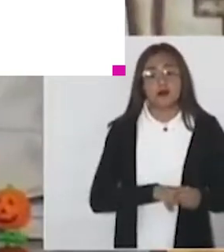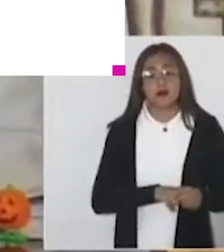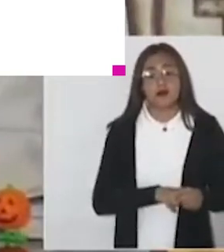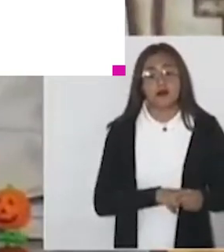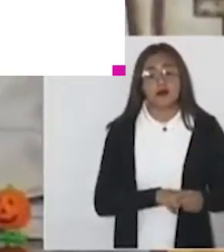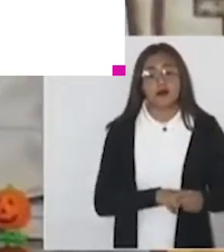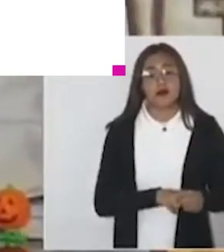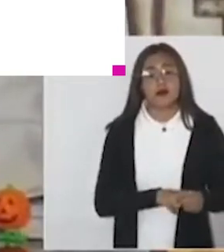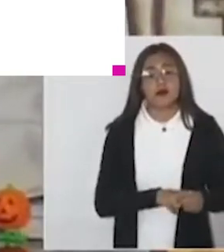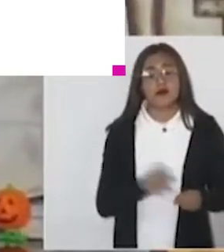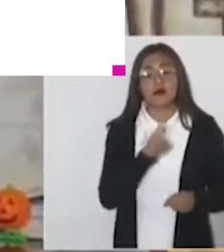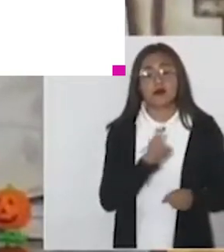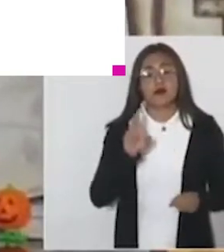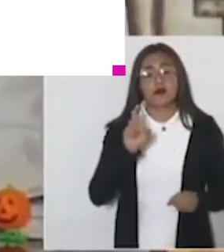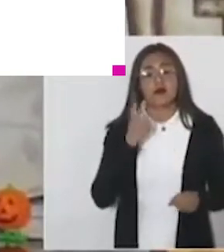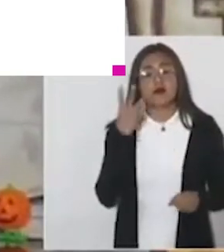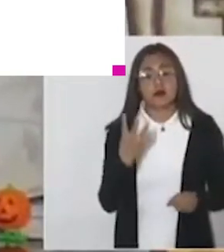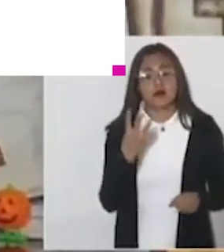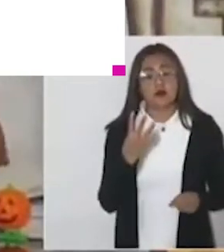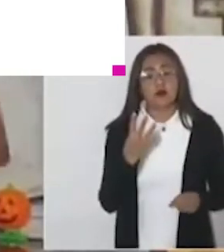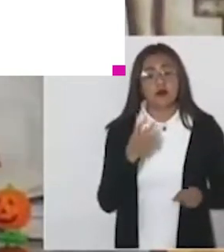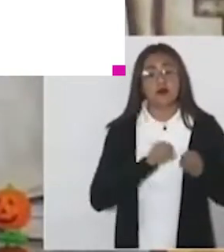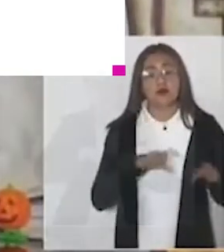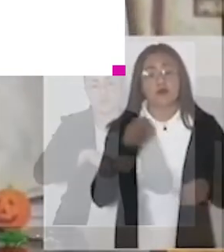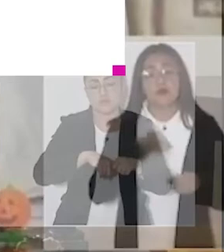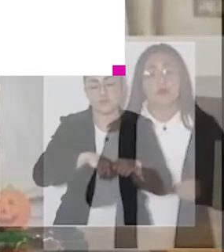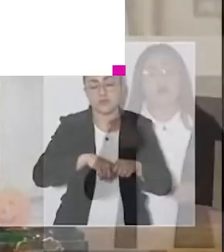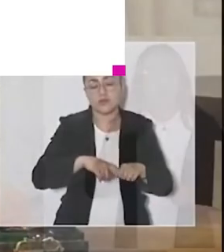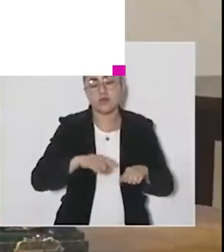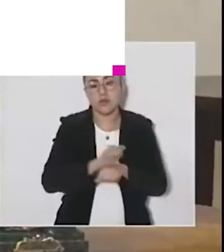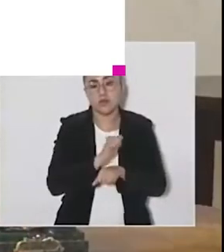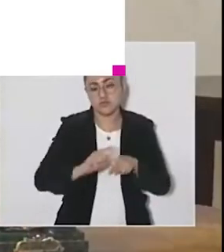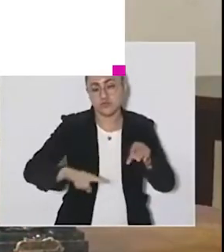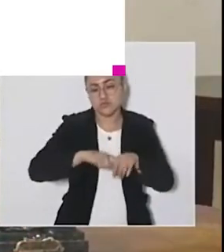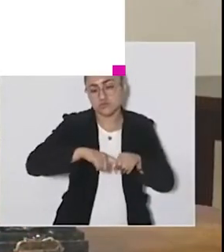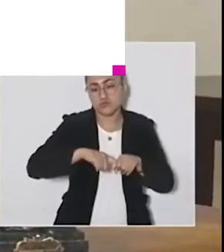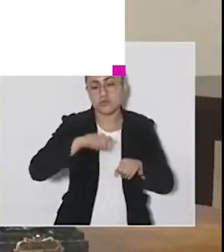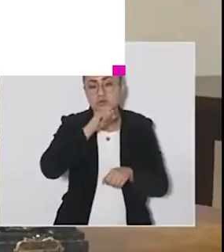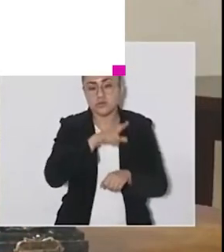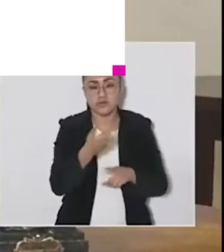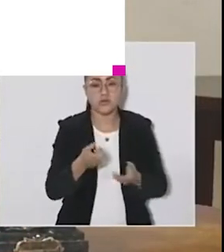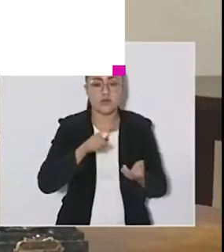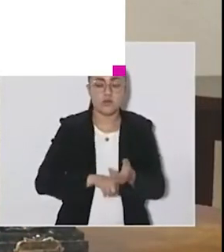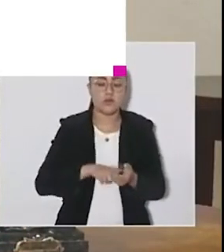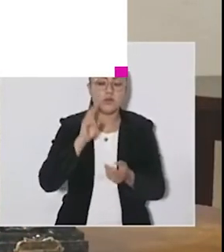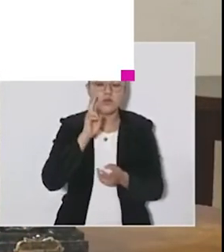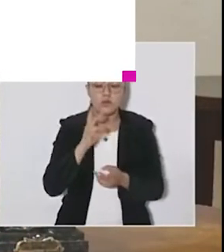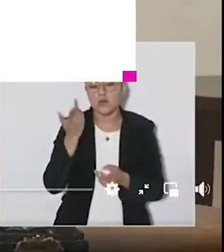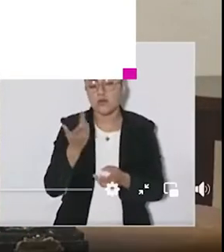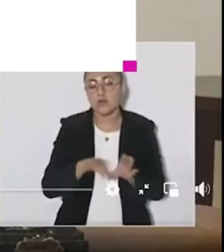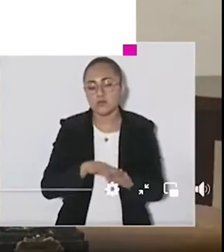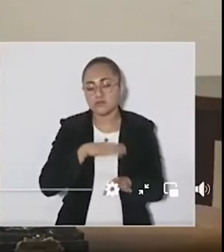además de que consuma frutas de la temporada que son ricas en vitamina C. Además, el gobernador Miguel Barbosa Huerta informó que el sector salud